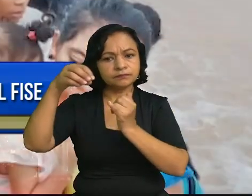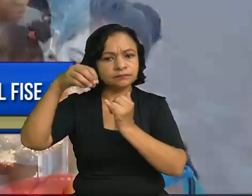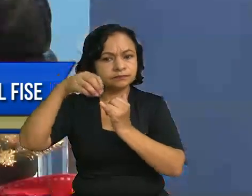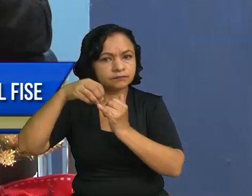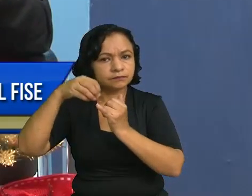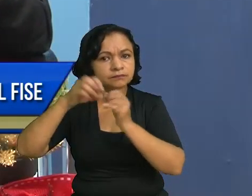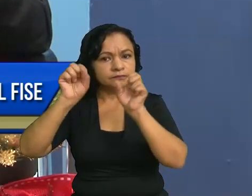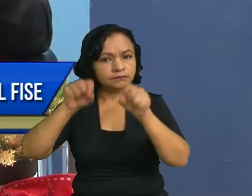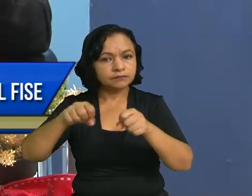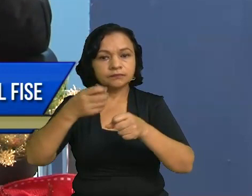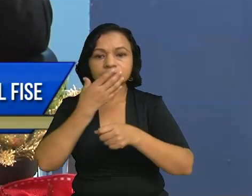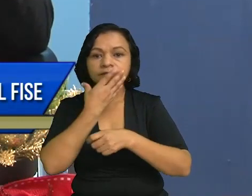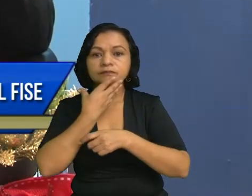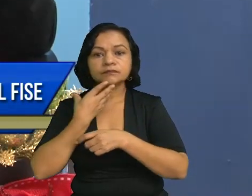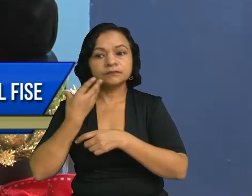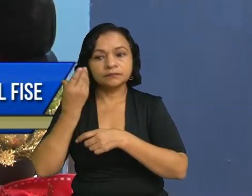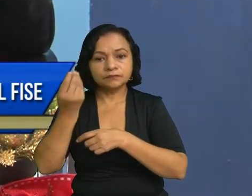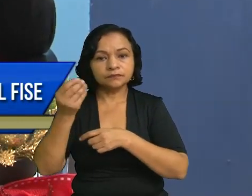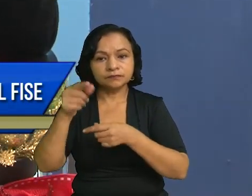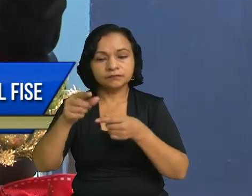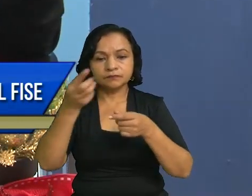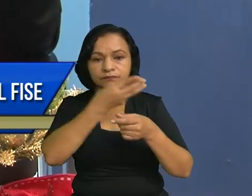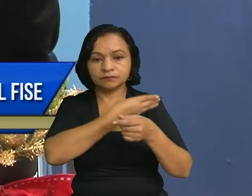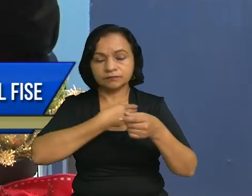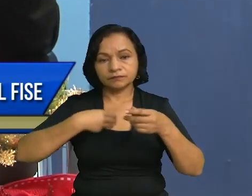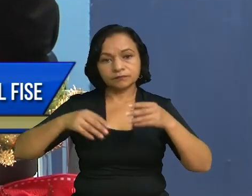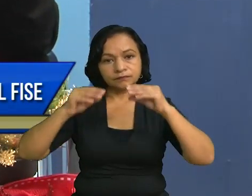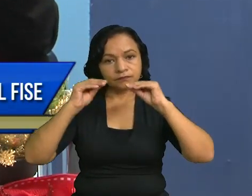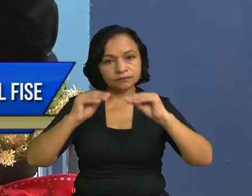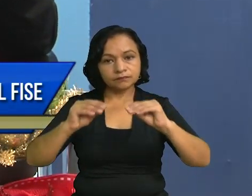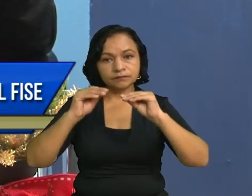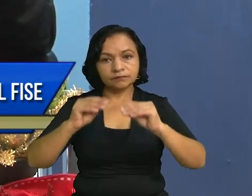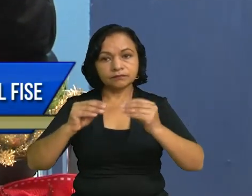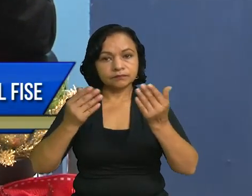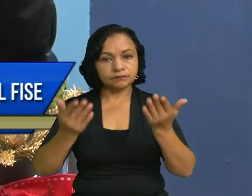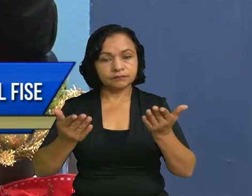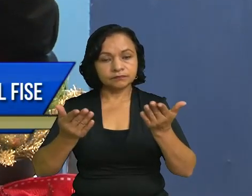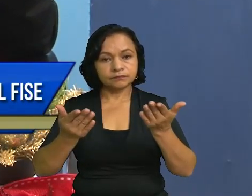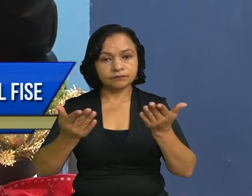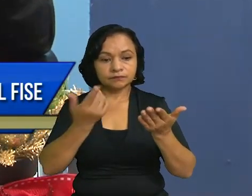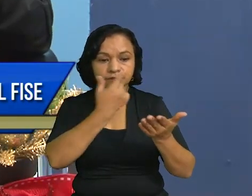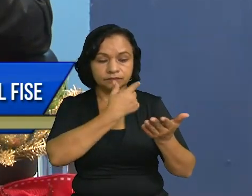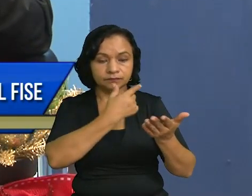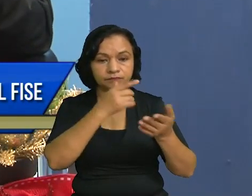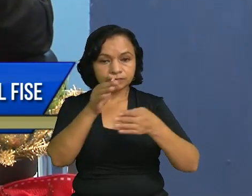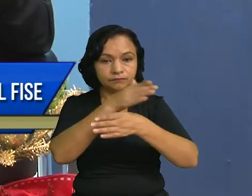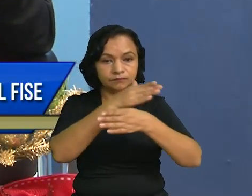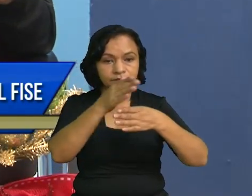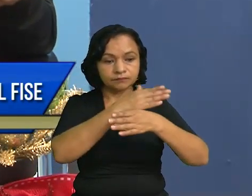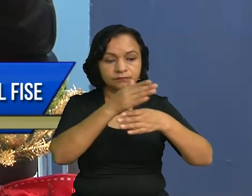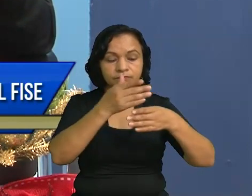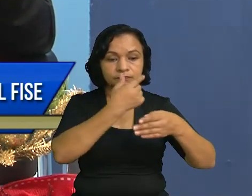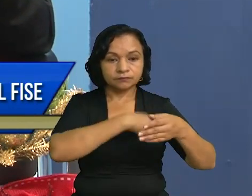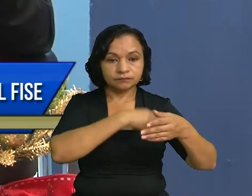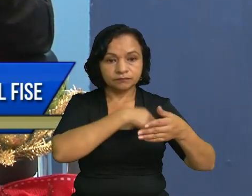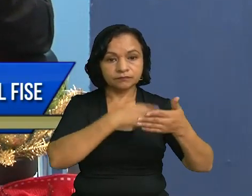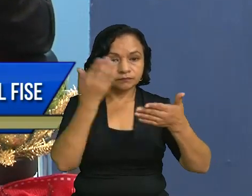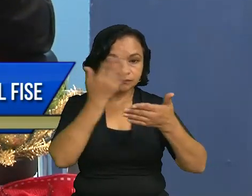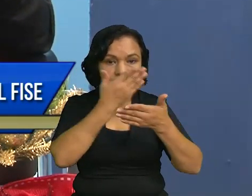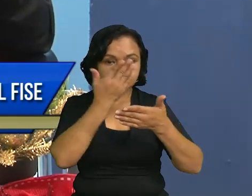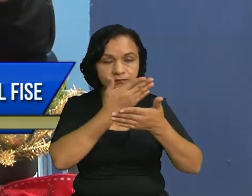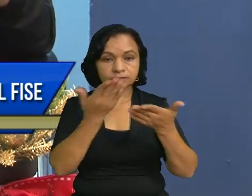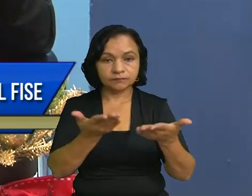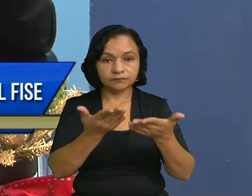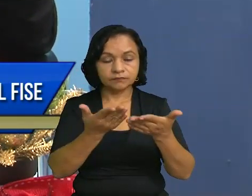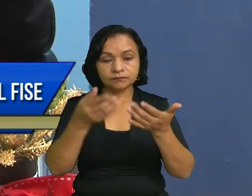se puedan los jóvenes con el milita en educación que lleguen los servicios de educación a la comunidad pero también ahora que debe la